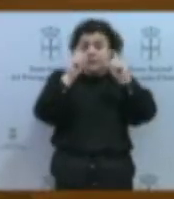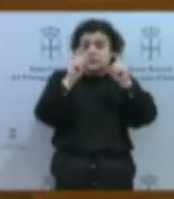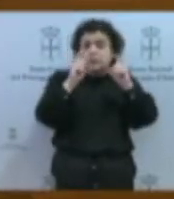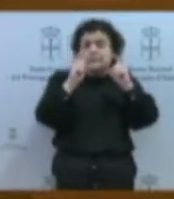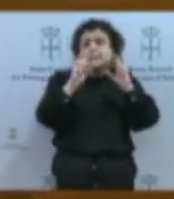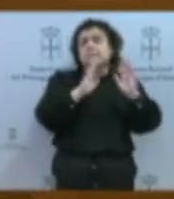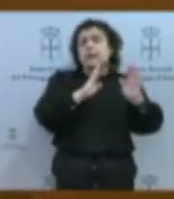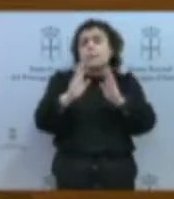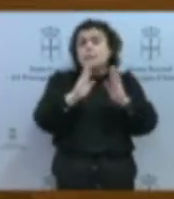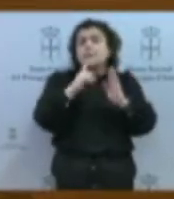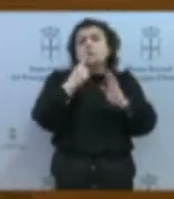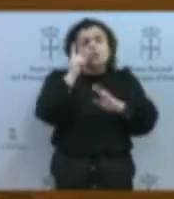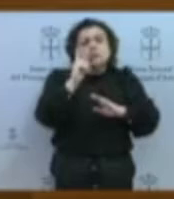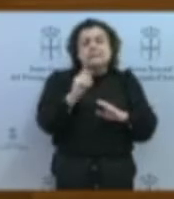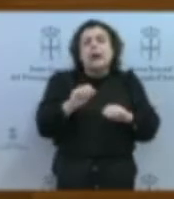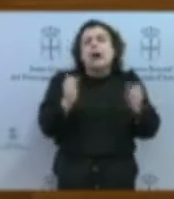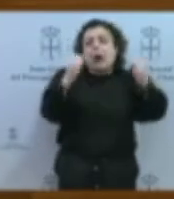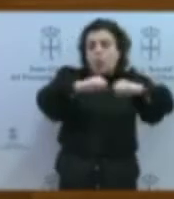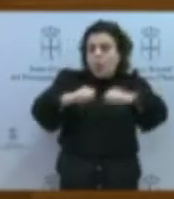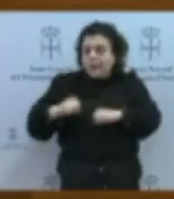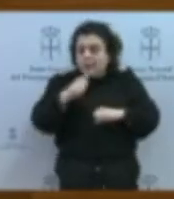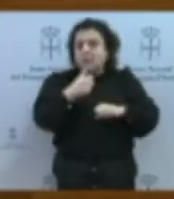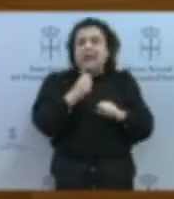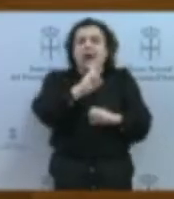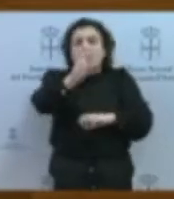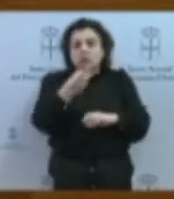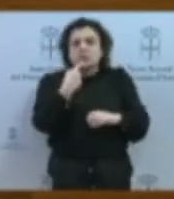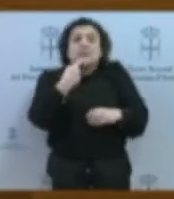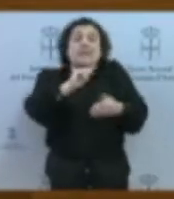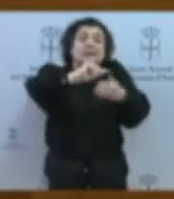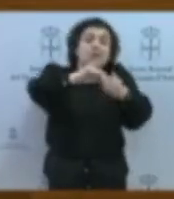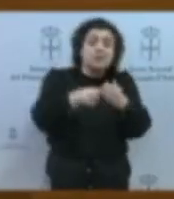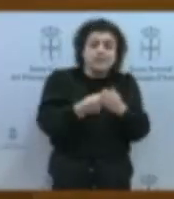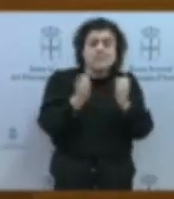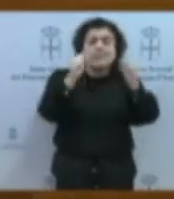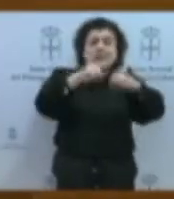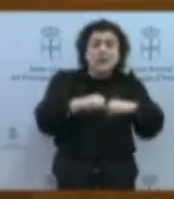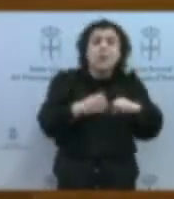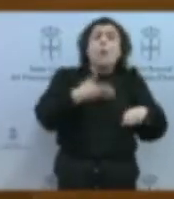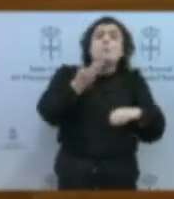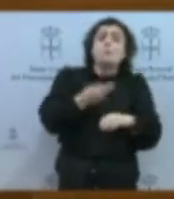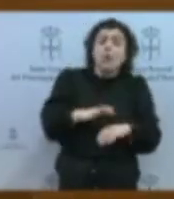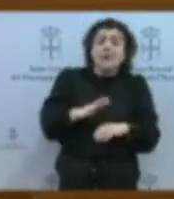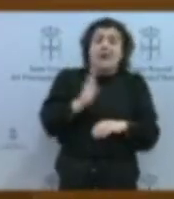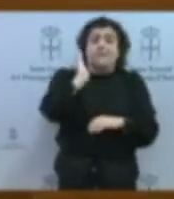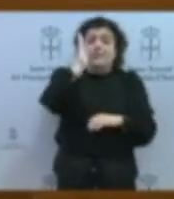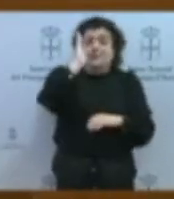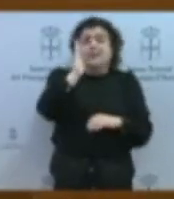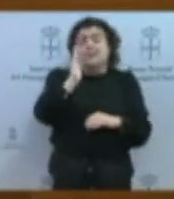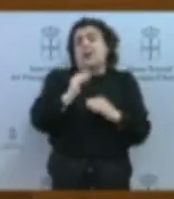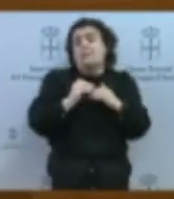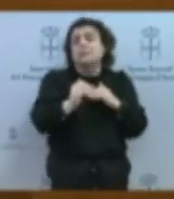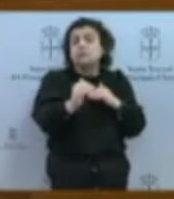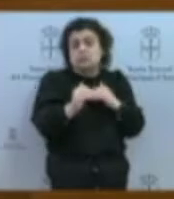decían que lo que se firmaba en este acuerdo en concreto podía perjudicar a la larga a los interinos e interinas. Actualmente, y hablo de datos